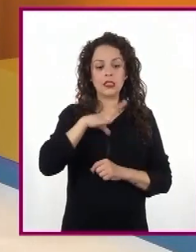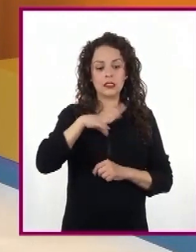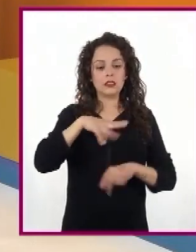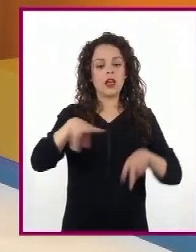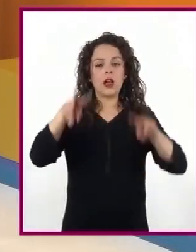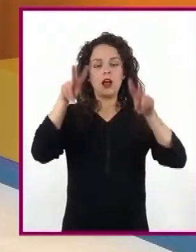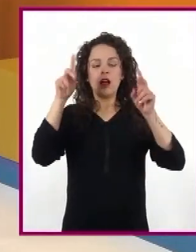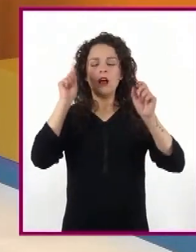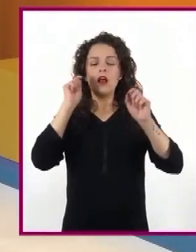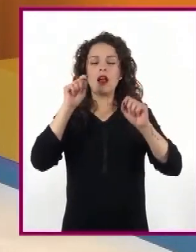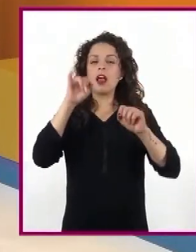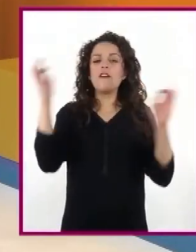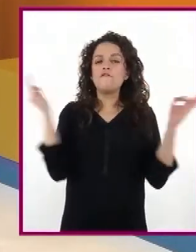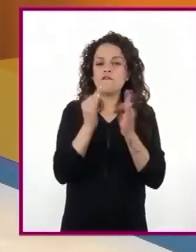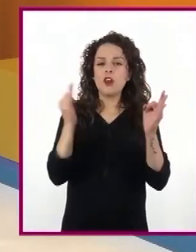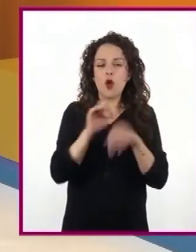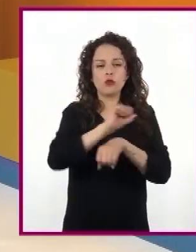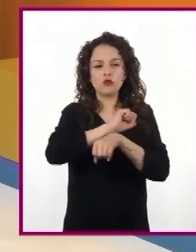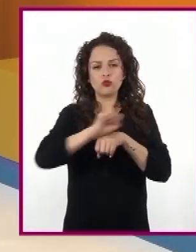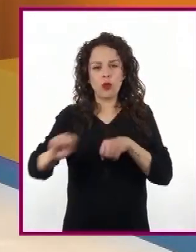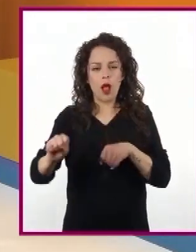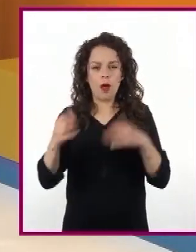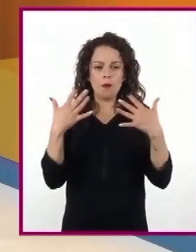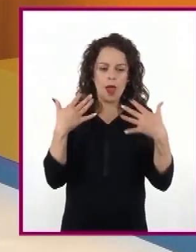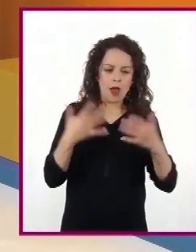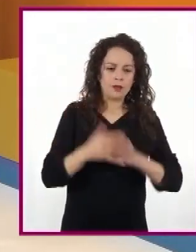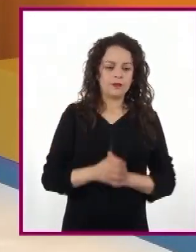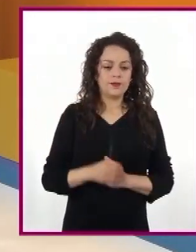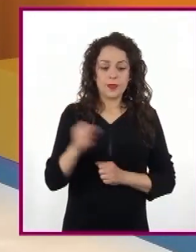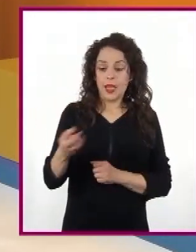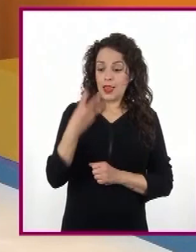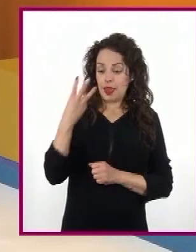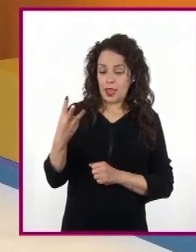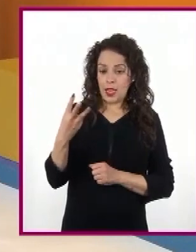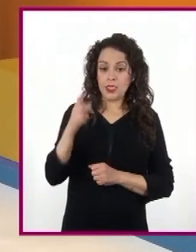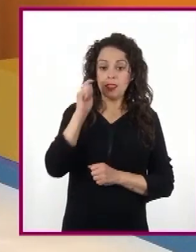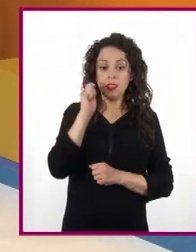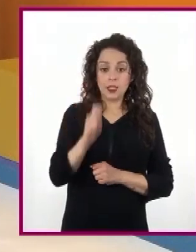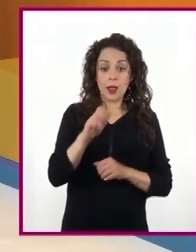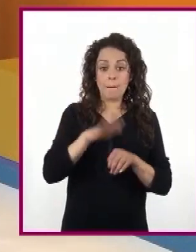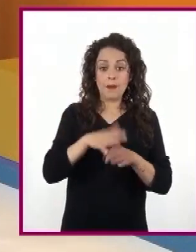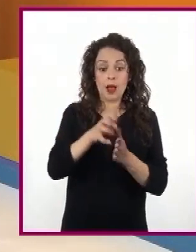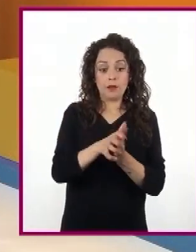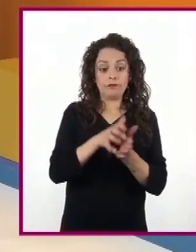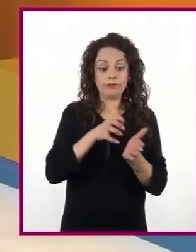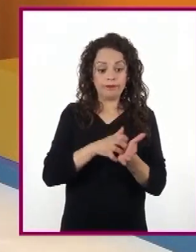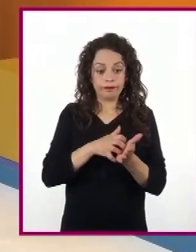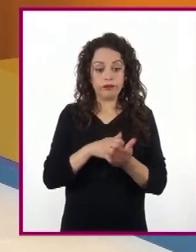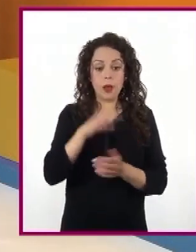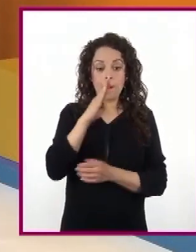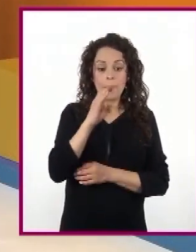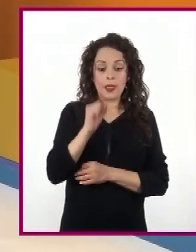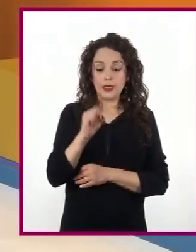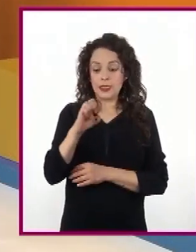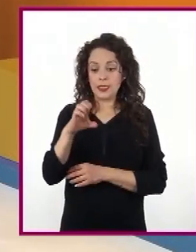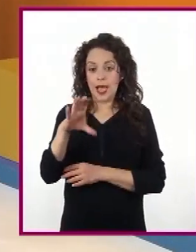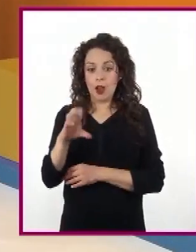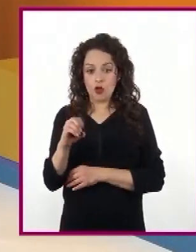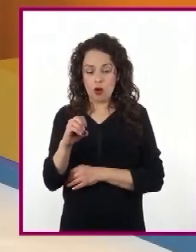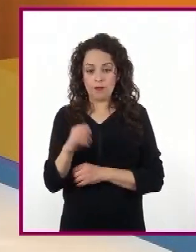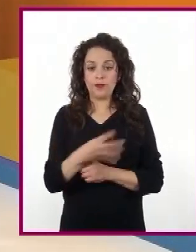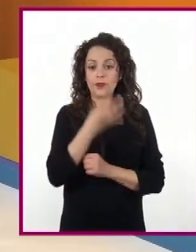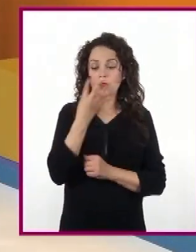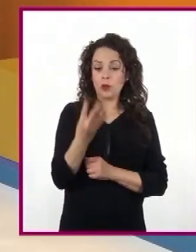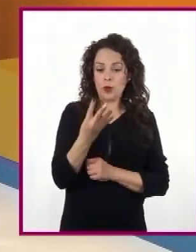muy cálidos. 3. Las precipitaciones son escasas en el grupo BS seco estepario.